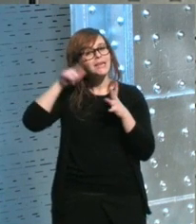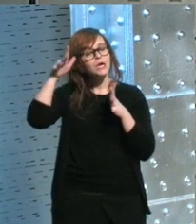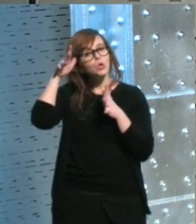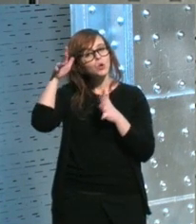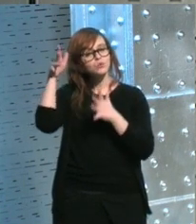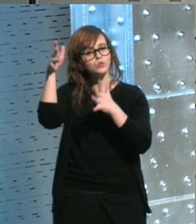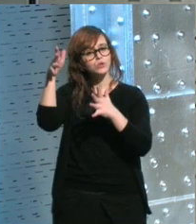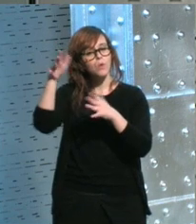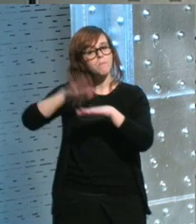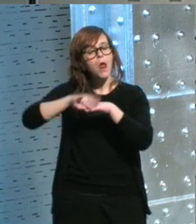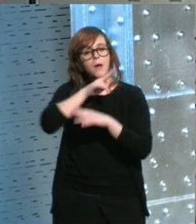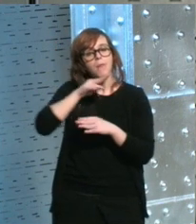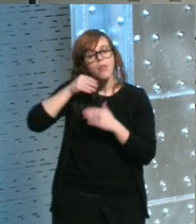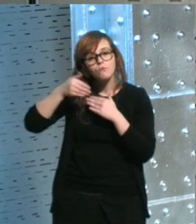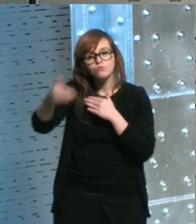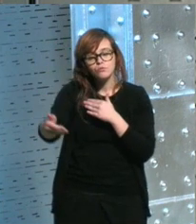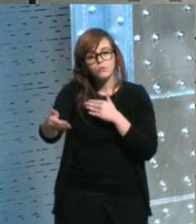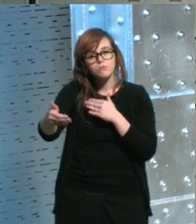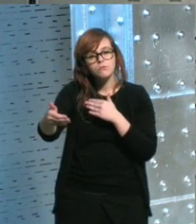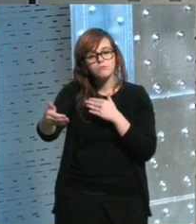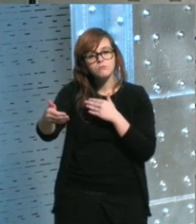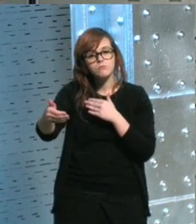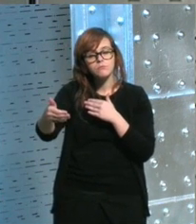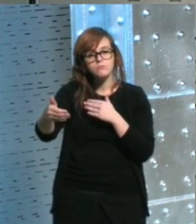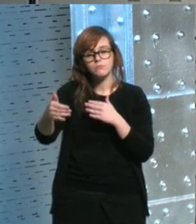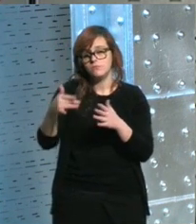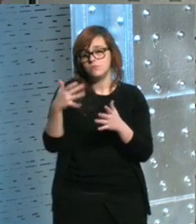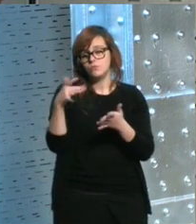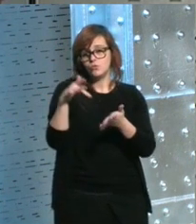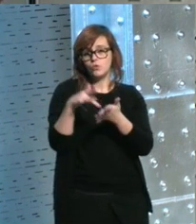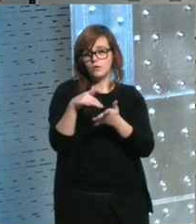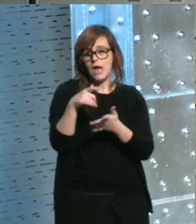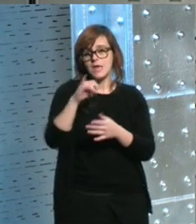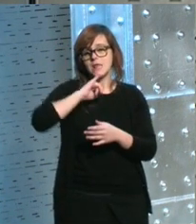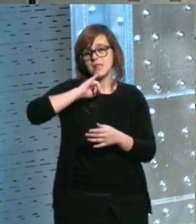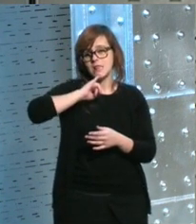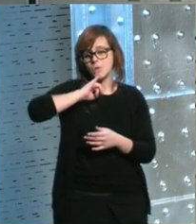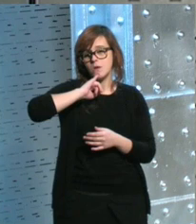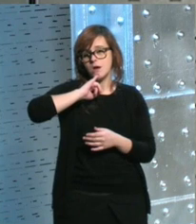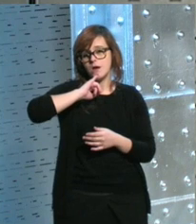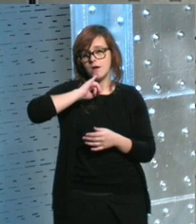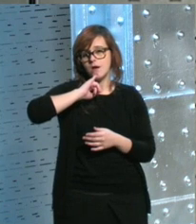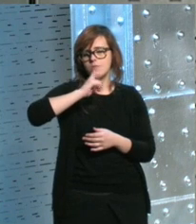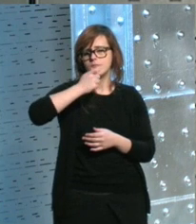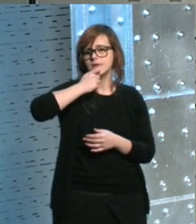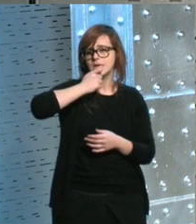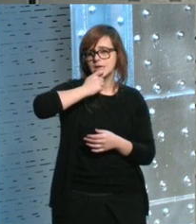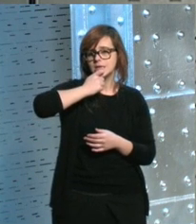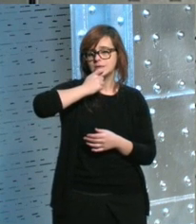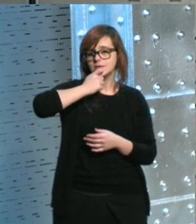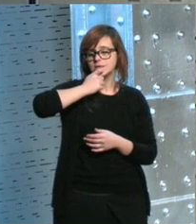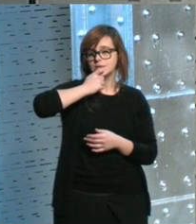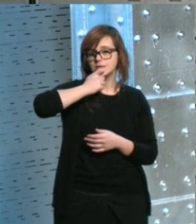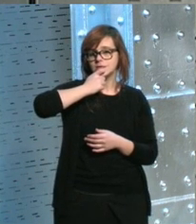madres, que se pueden traducir o encontrar en inglés en Gran Bretaña, por ejemplo, pueden